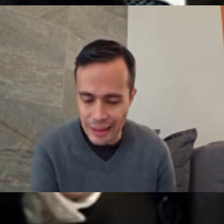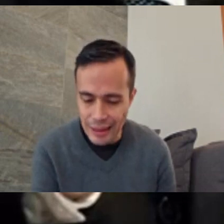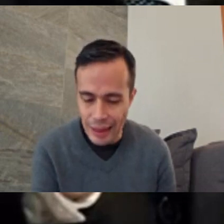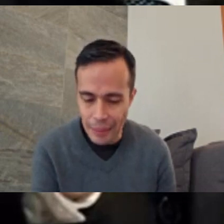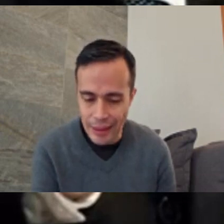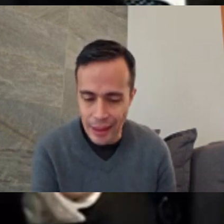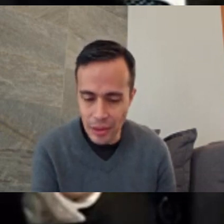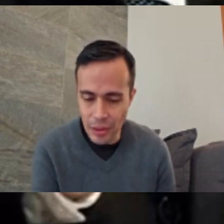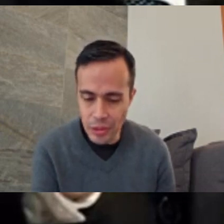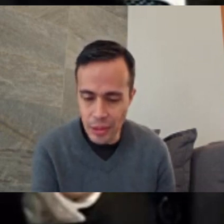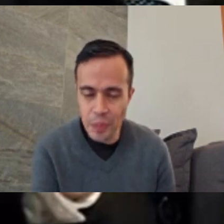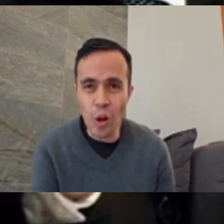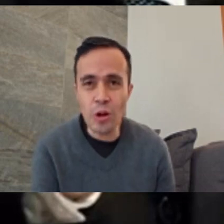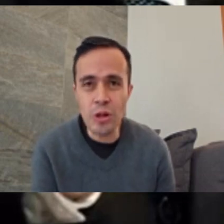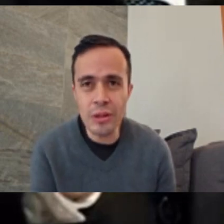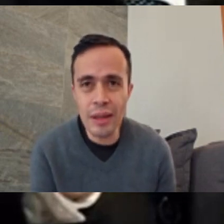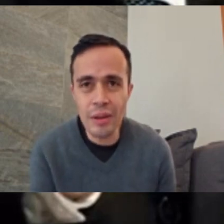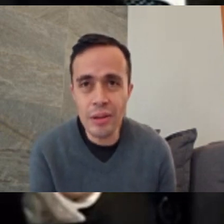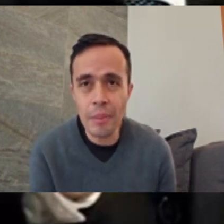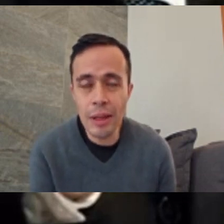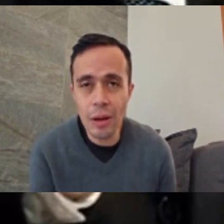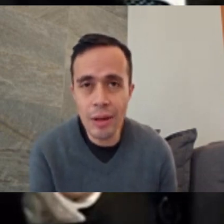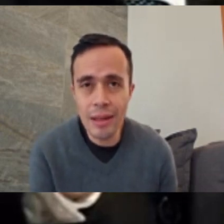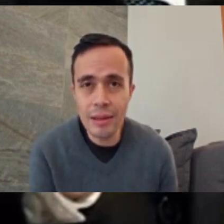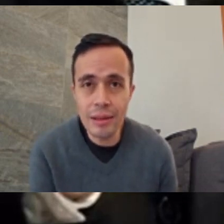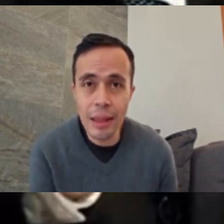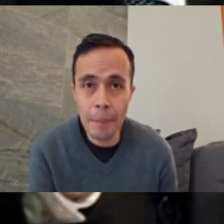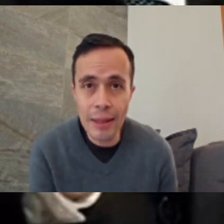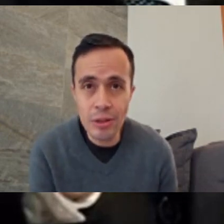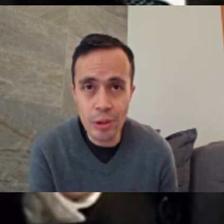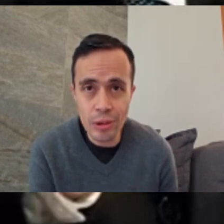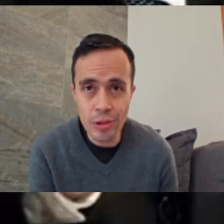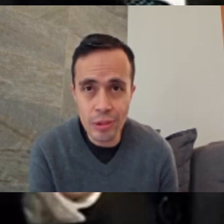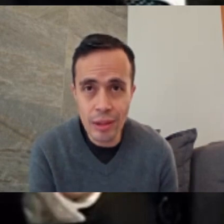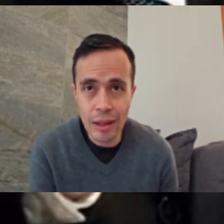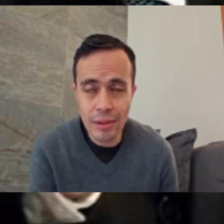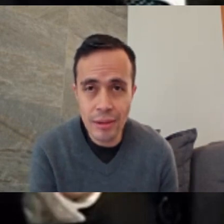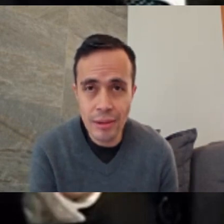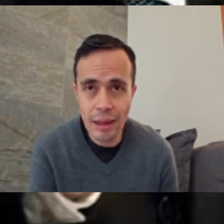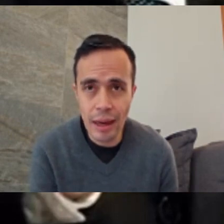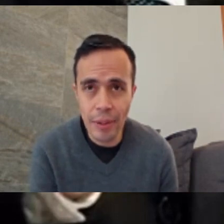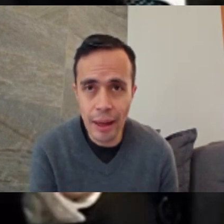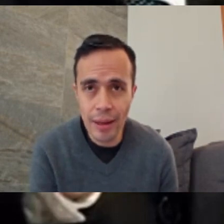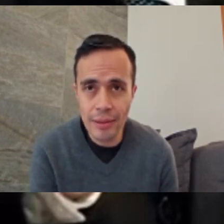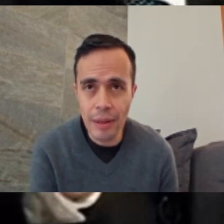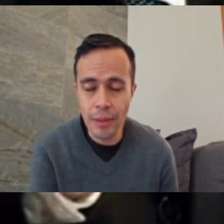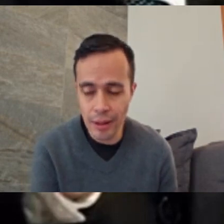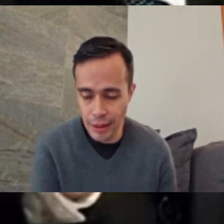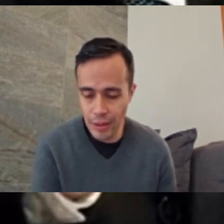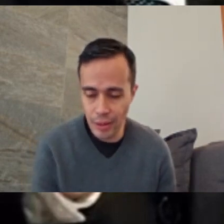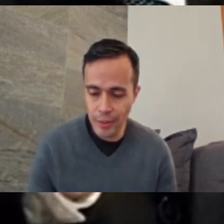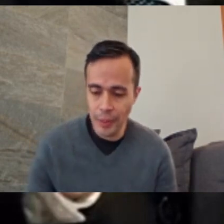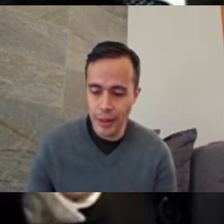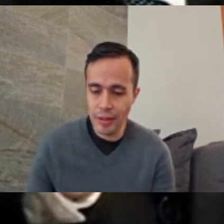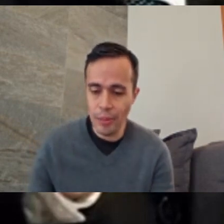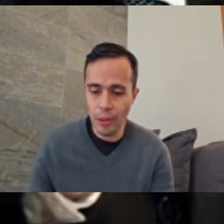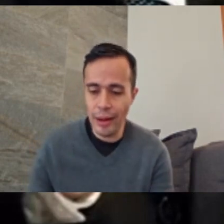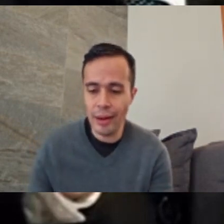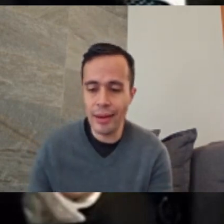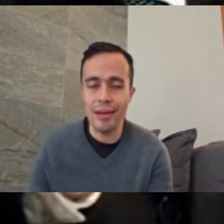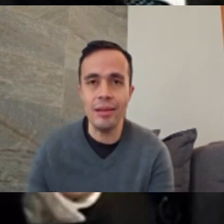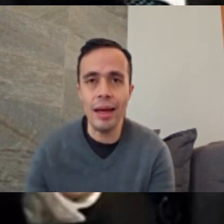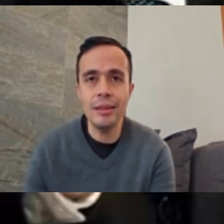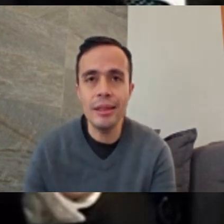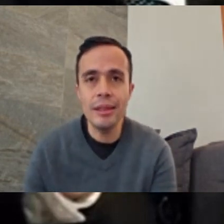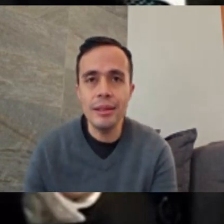Imagínense, tremenda corrupción. 800 millones de pesos habría invertido